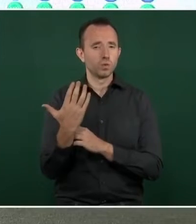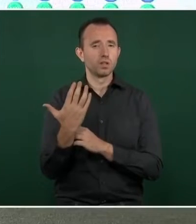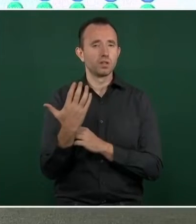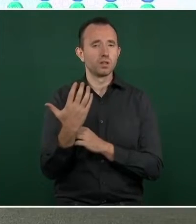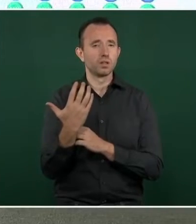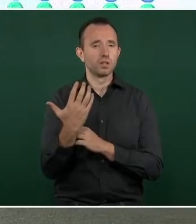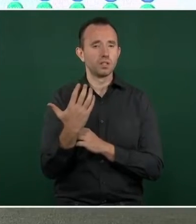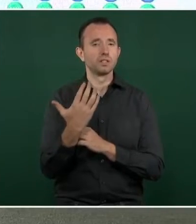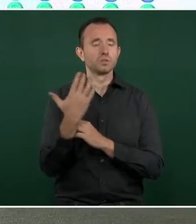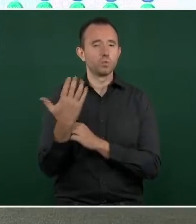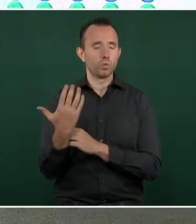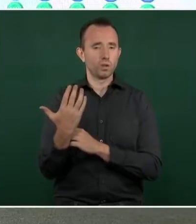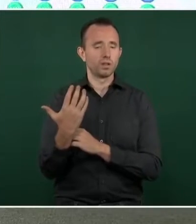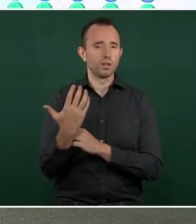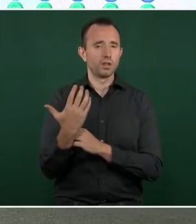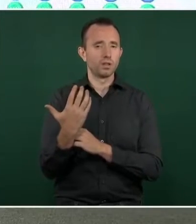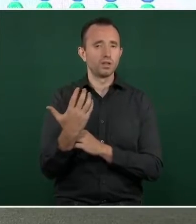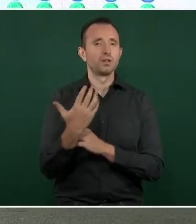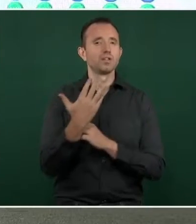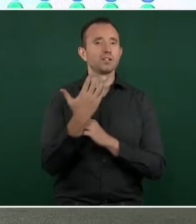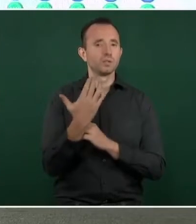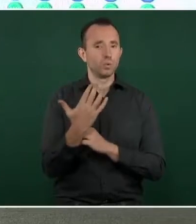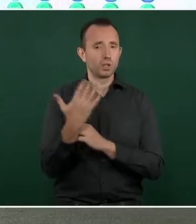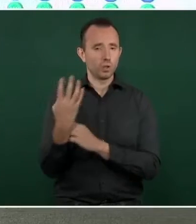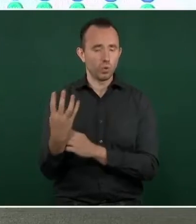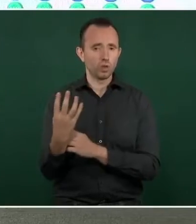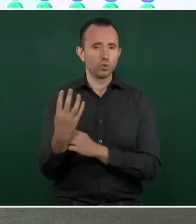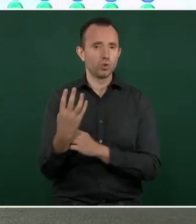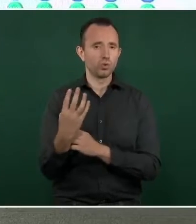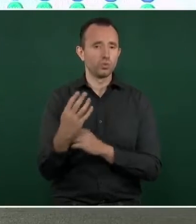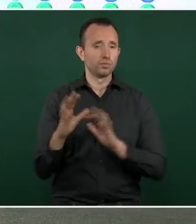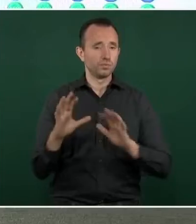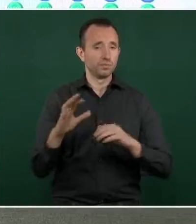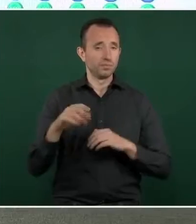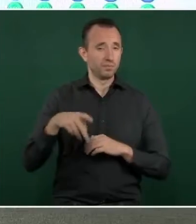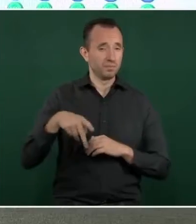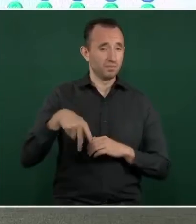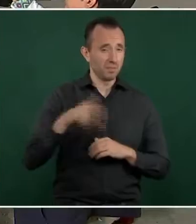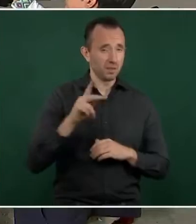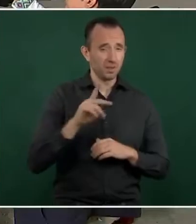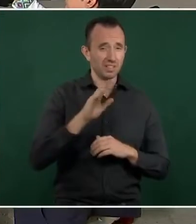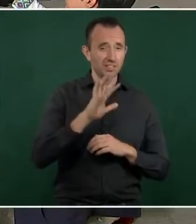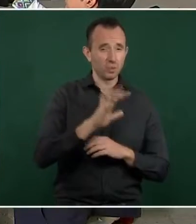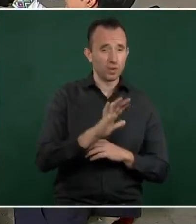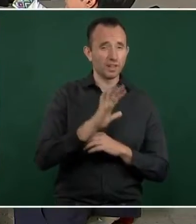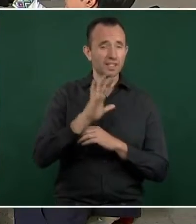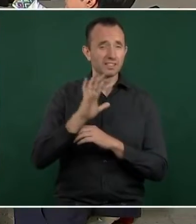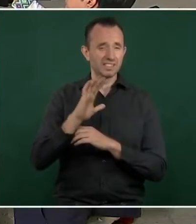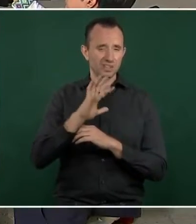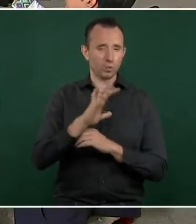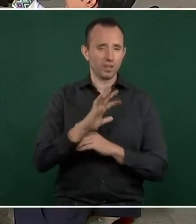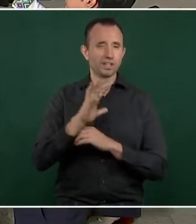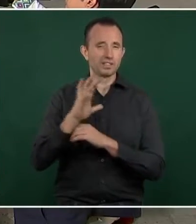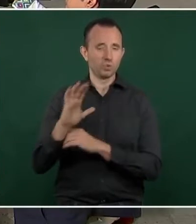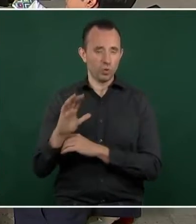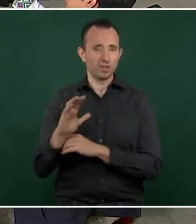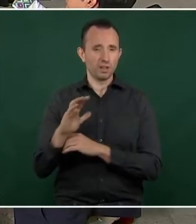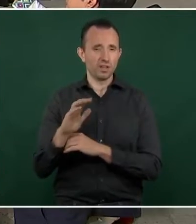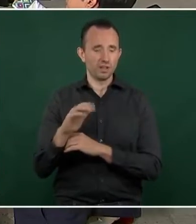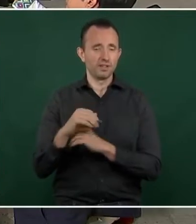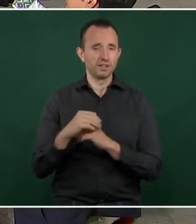50, 50, 50, 54 en el 12, pero aquí 50, 50, 50, nada más en un año, en